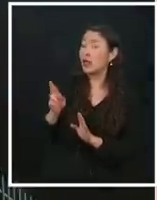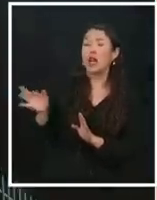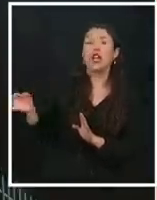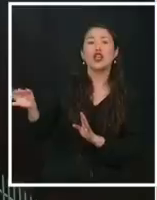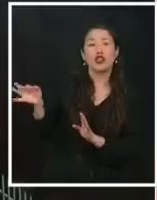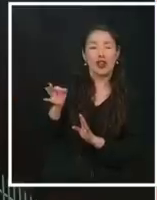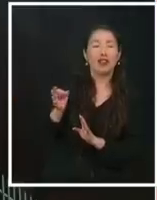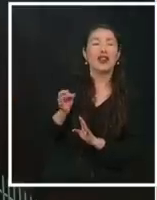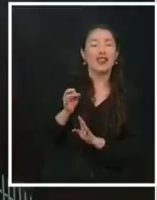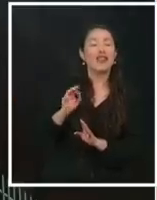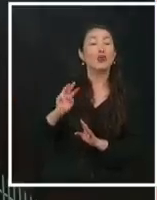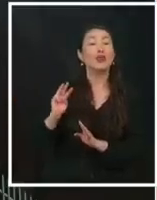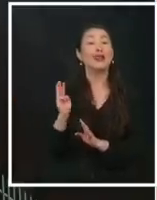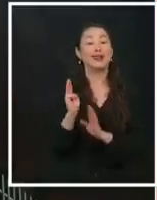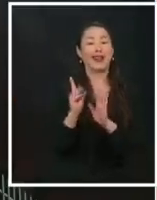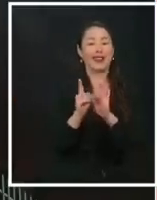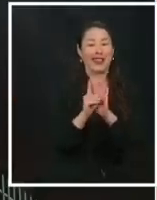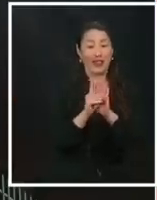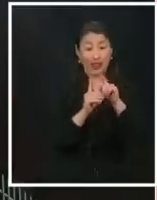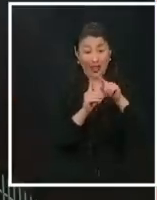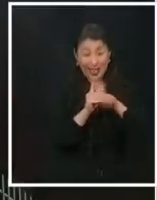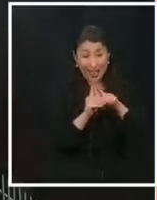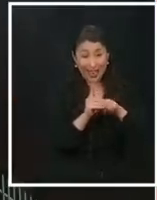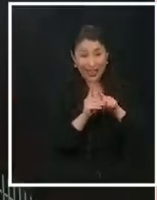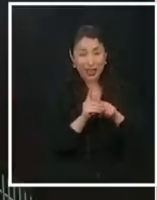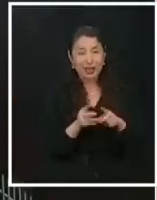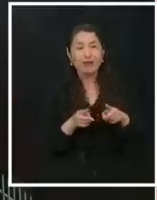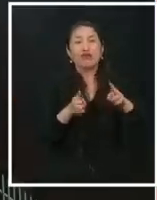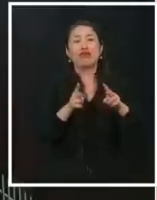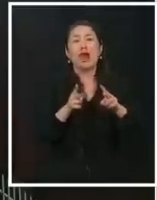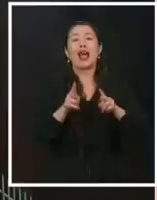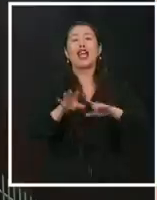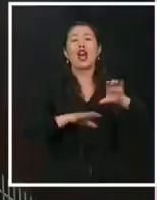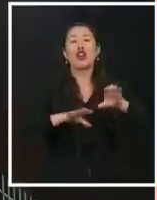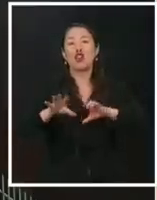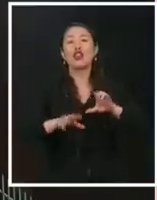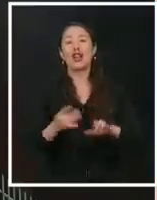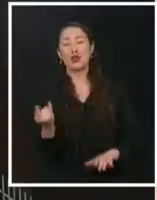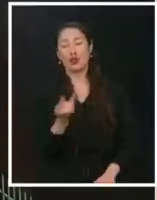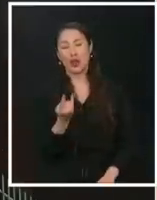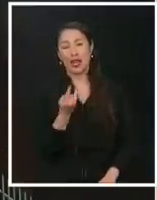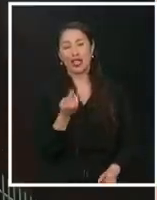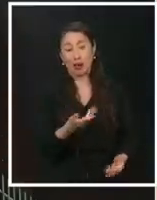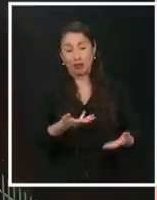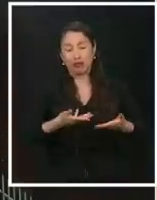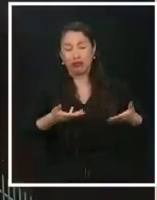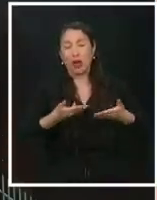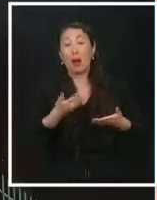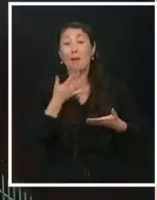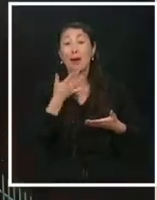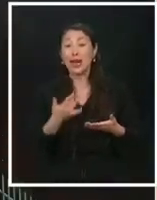un tercer decreto que nos va a facultar para disponer de recursos precisamente de emergencia